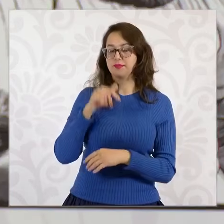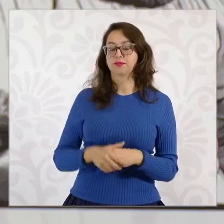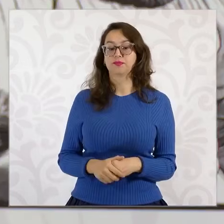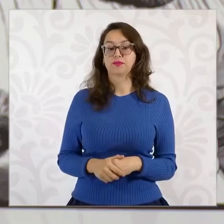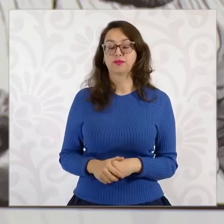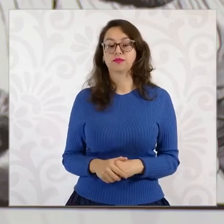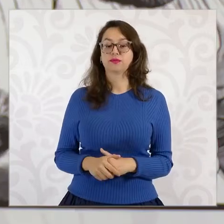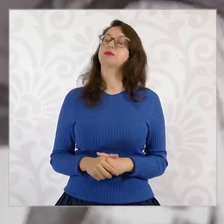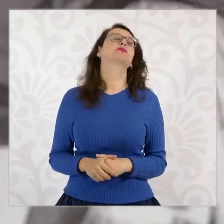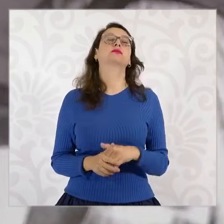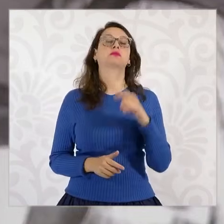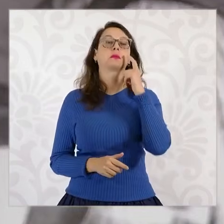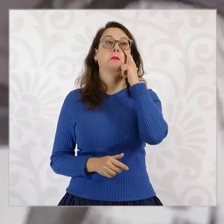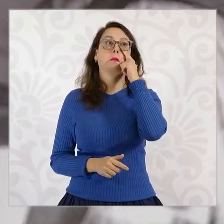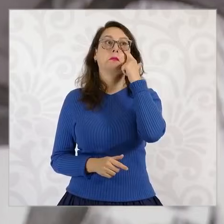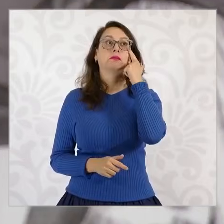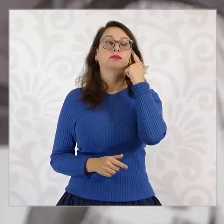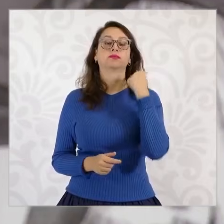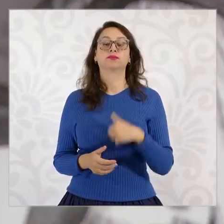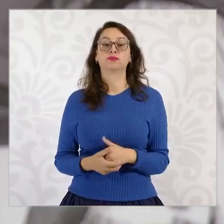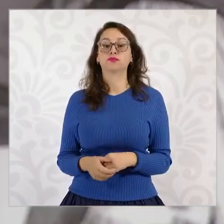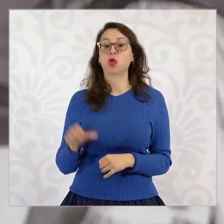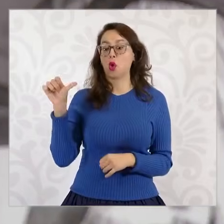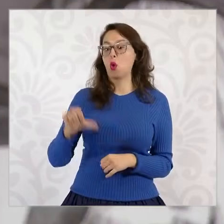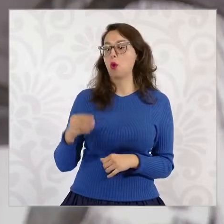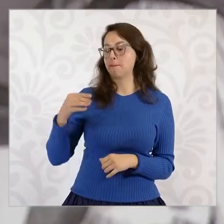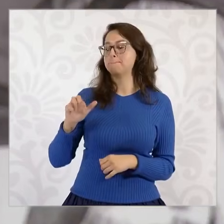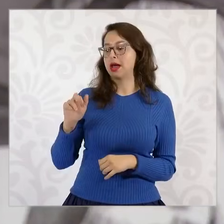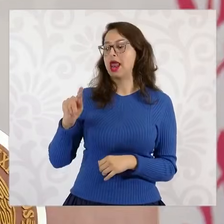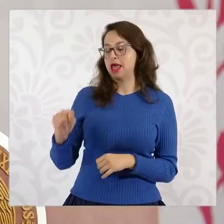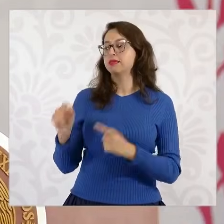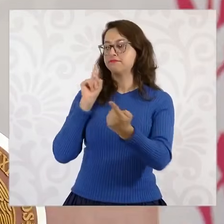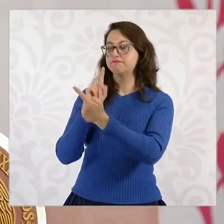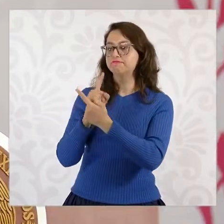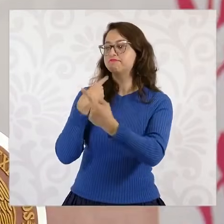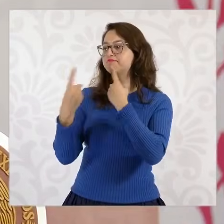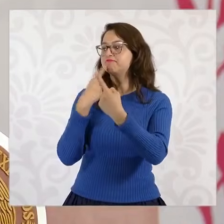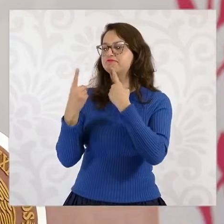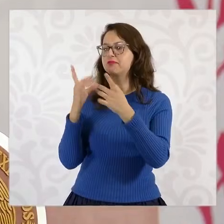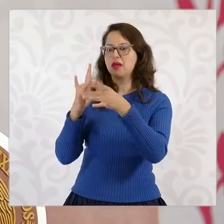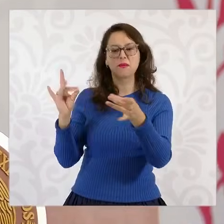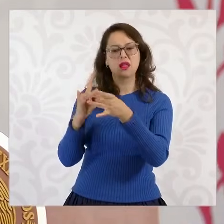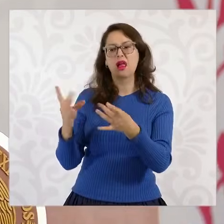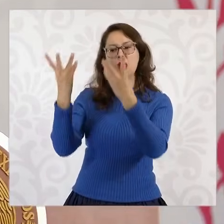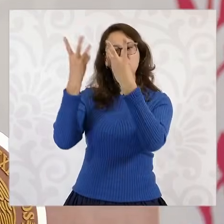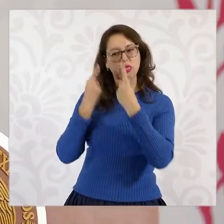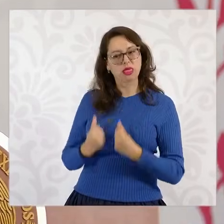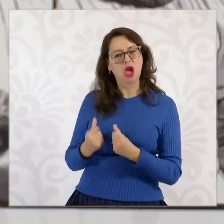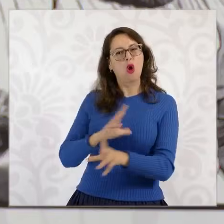voy a tener una plática con Marat para conocer todo el contexto de